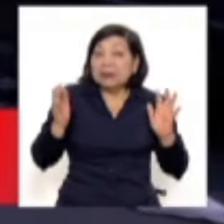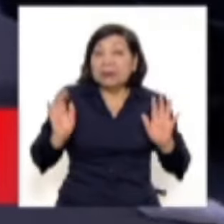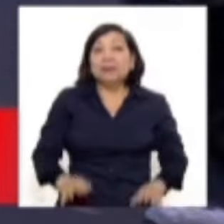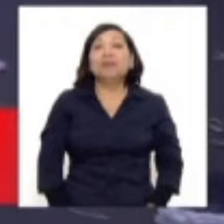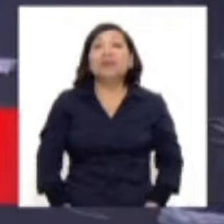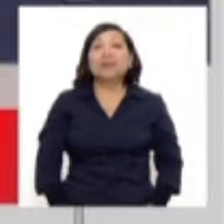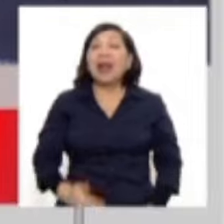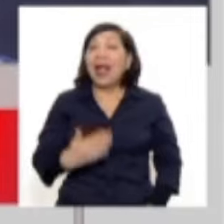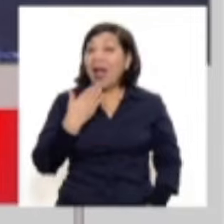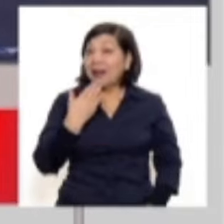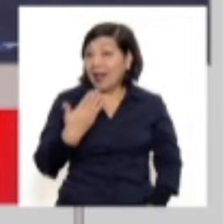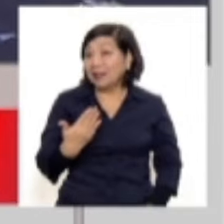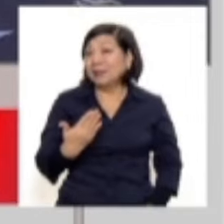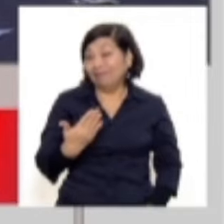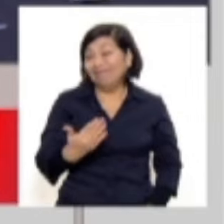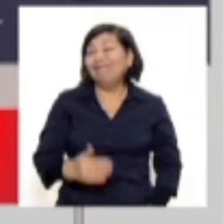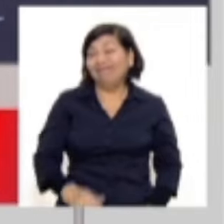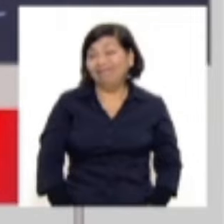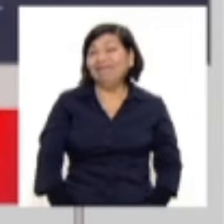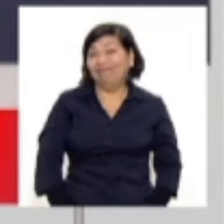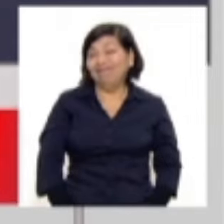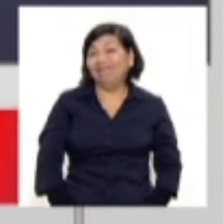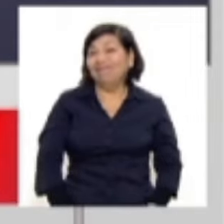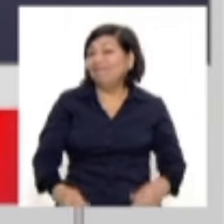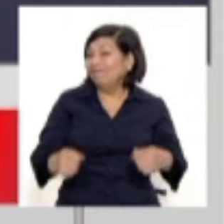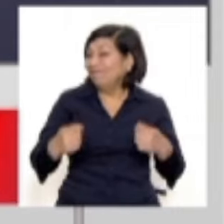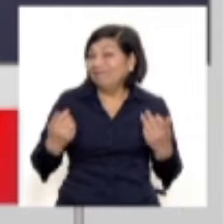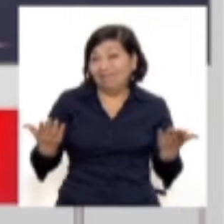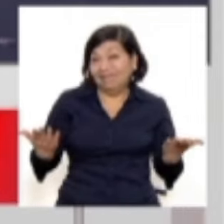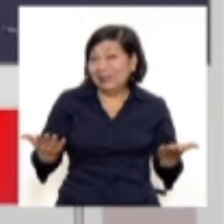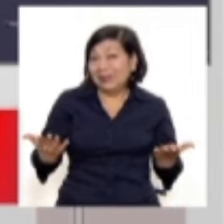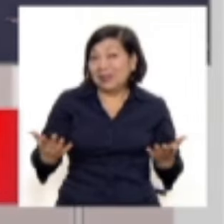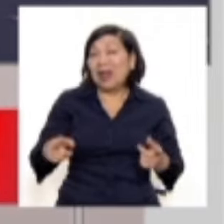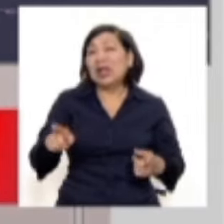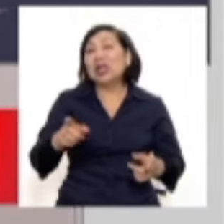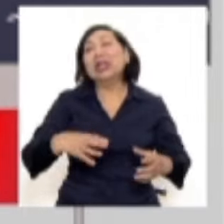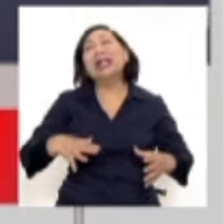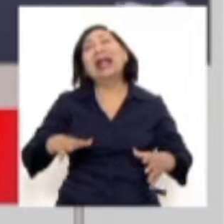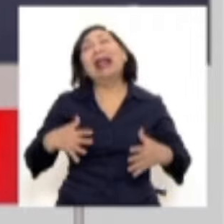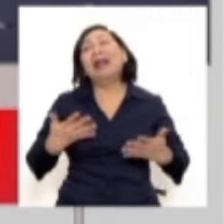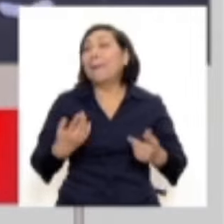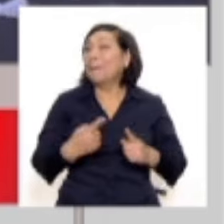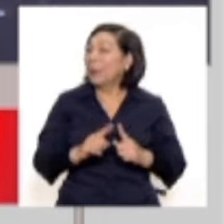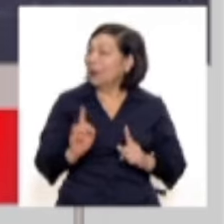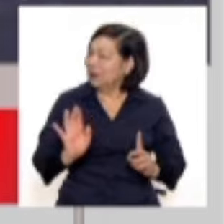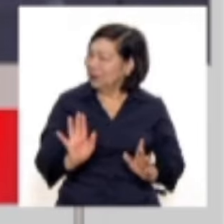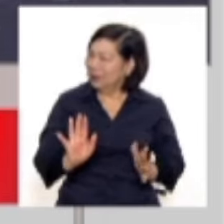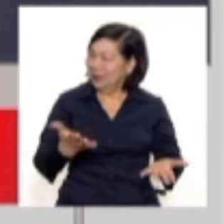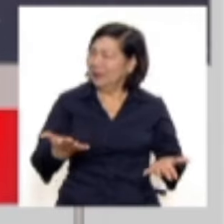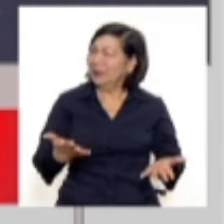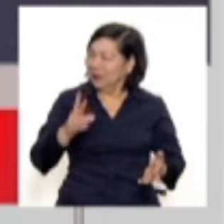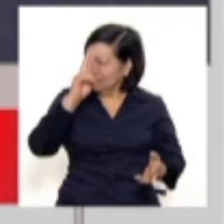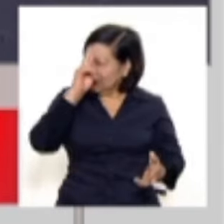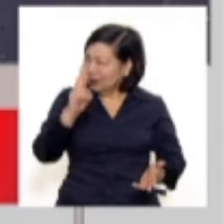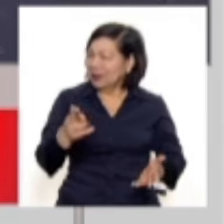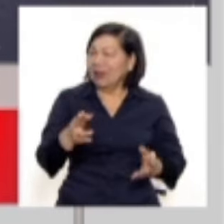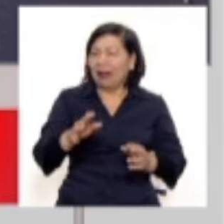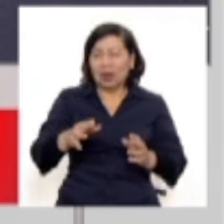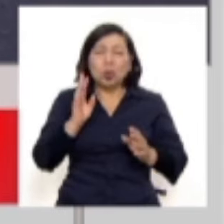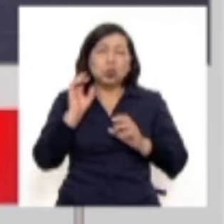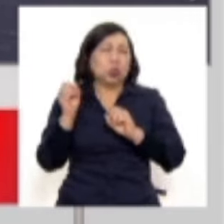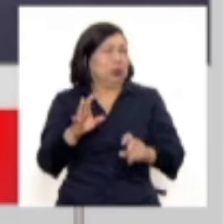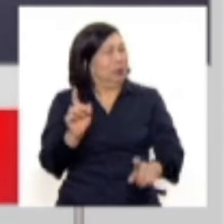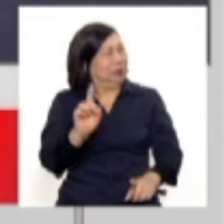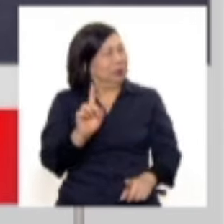Arturo, muchas gracias. Bueno, claramente una celebración, la algarabía no es excusa y no justifica la falta de limpieza,